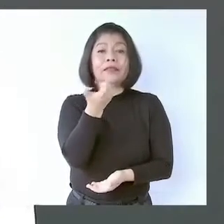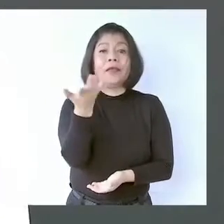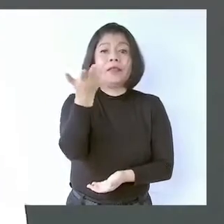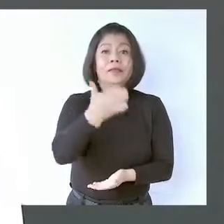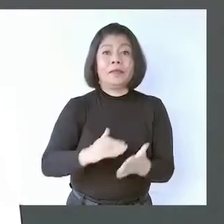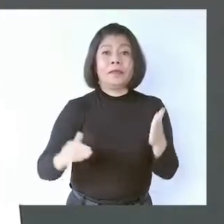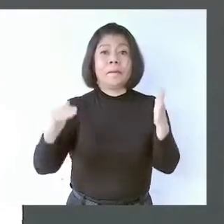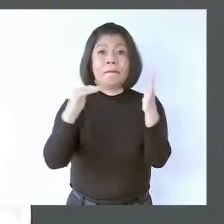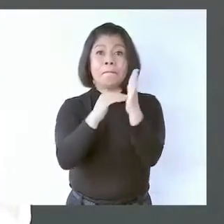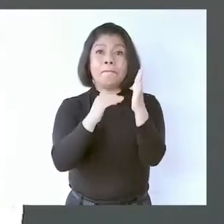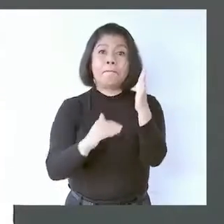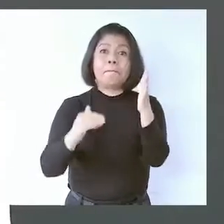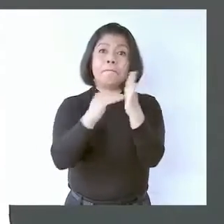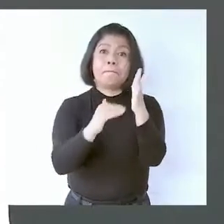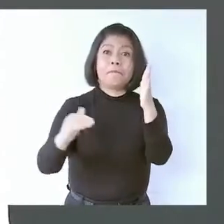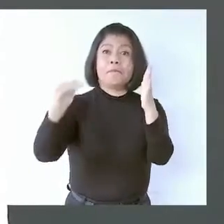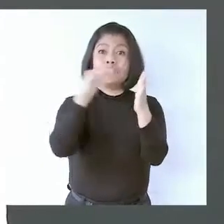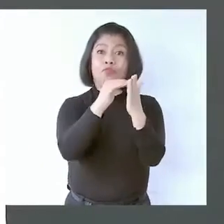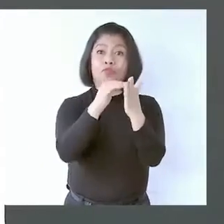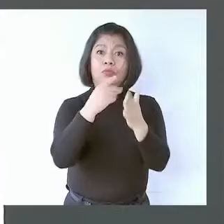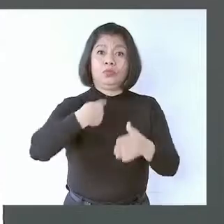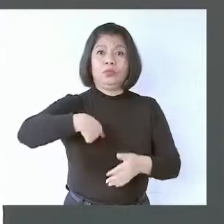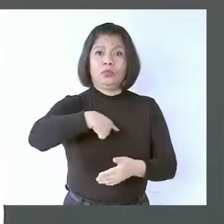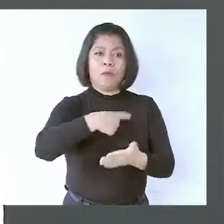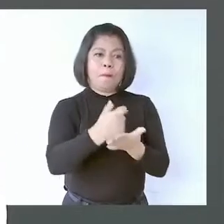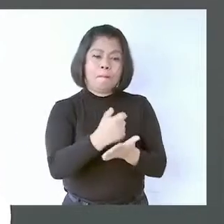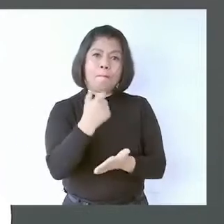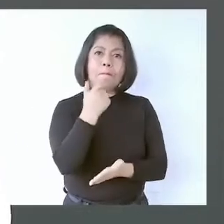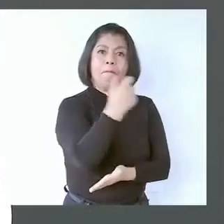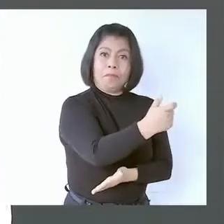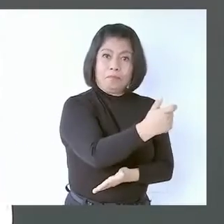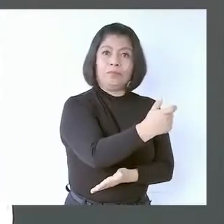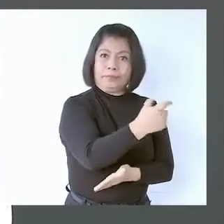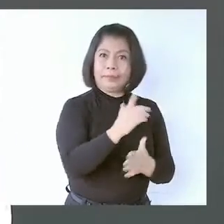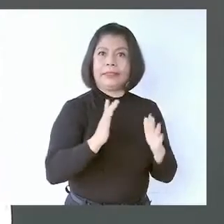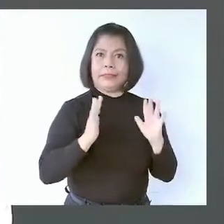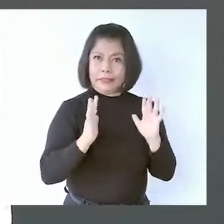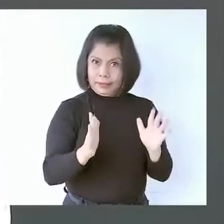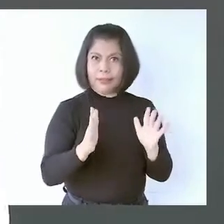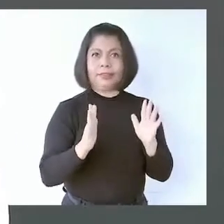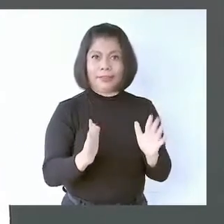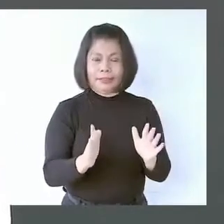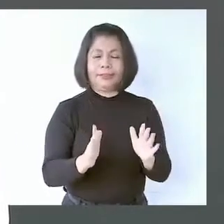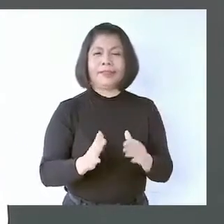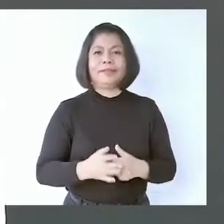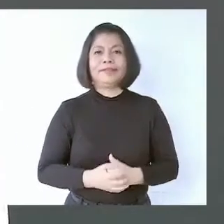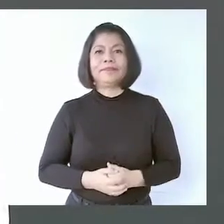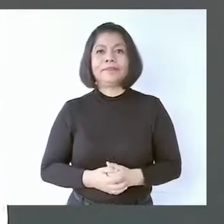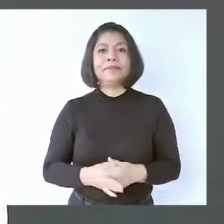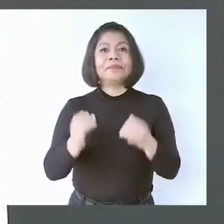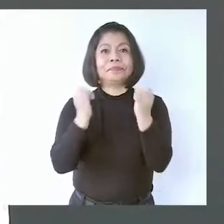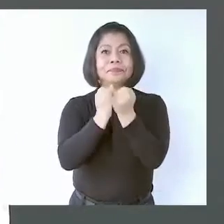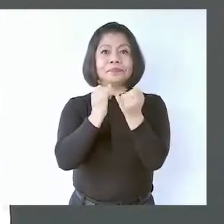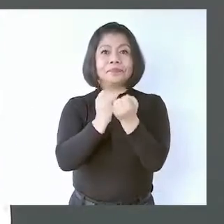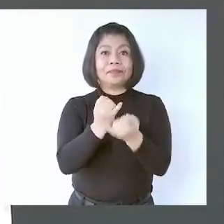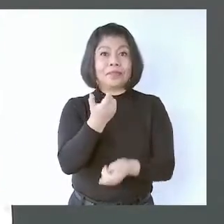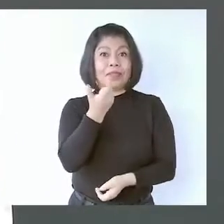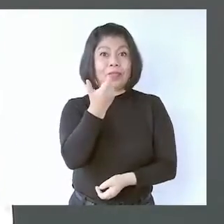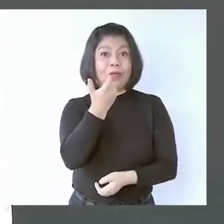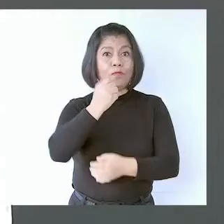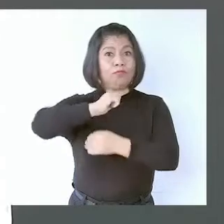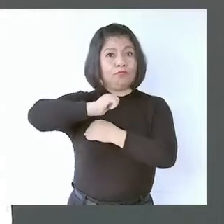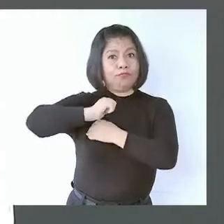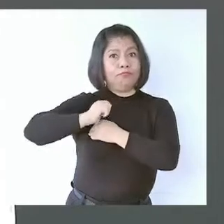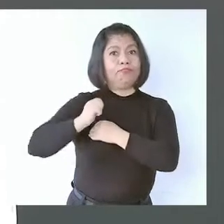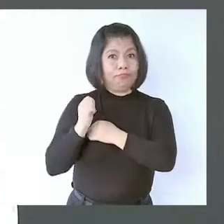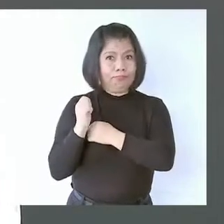de pesos de anticipo y tenemos un presupuesto considerado